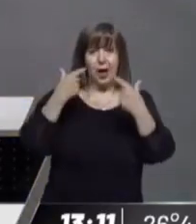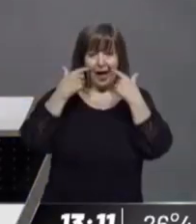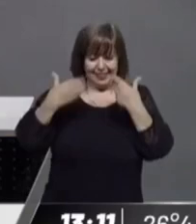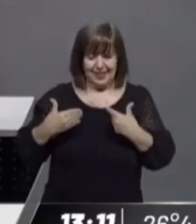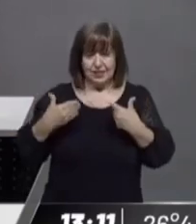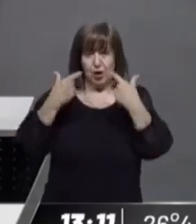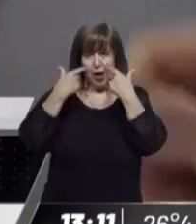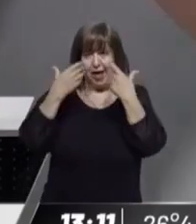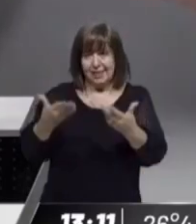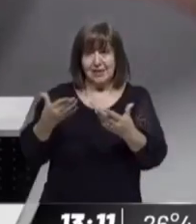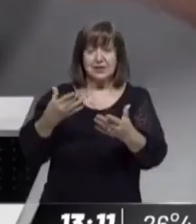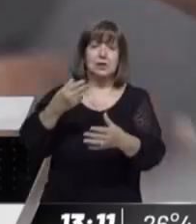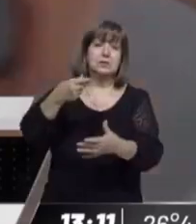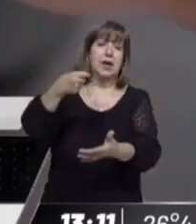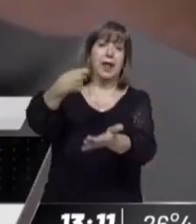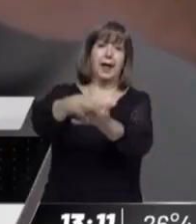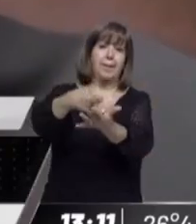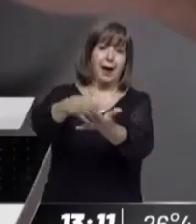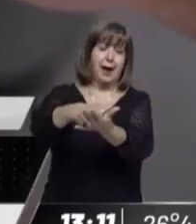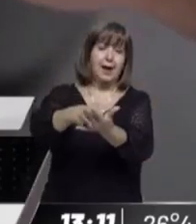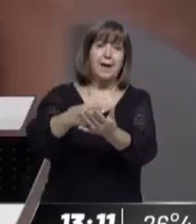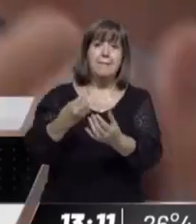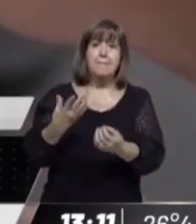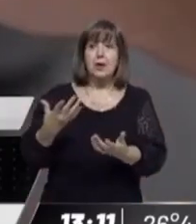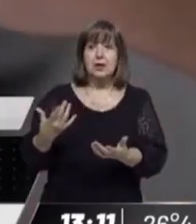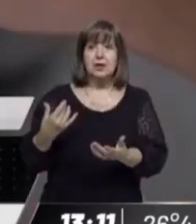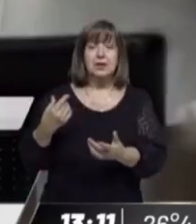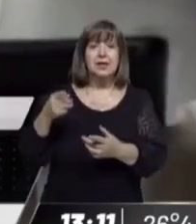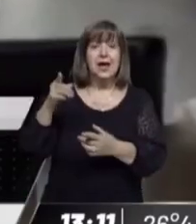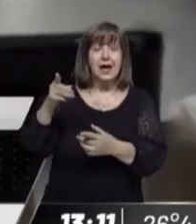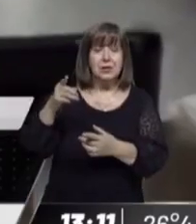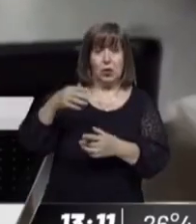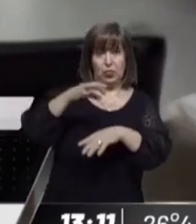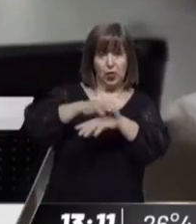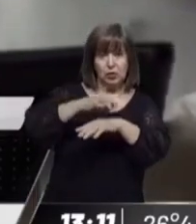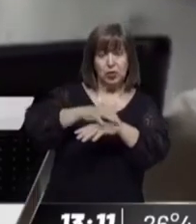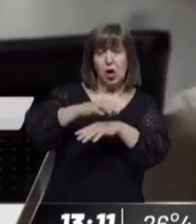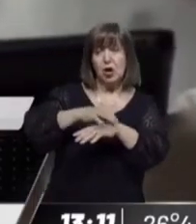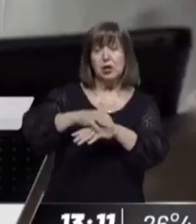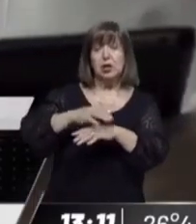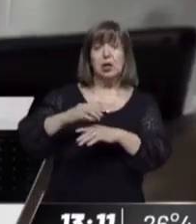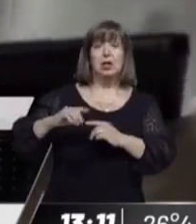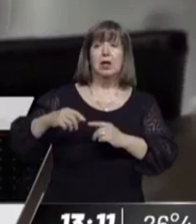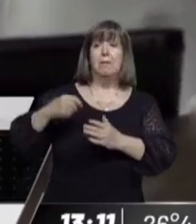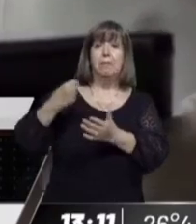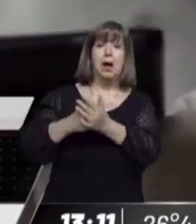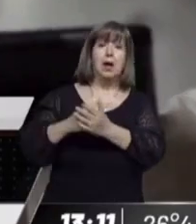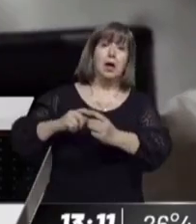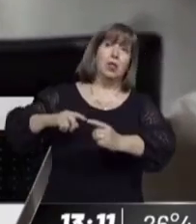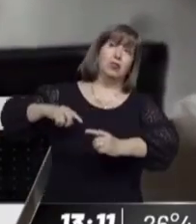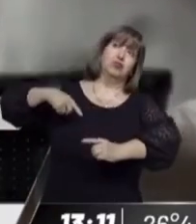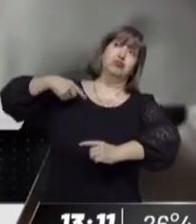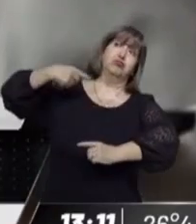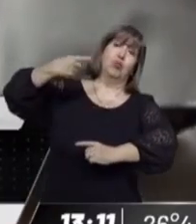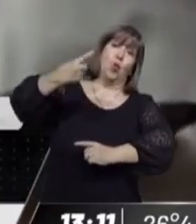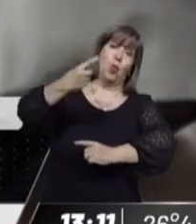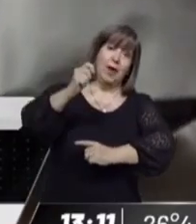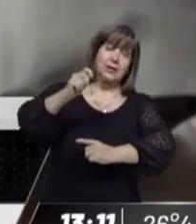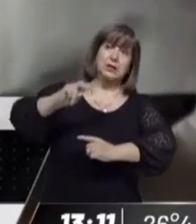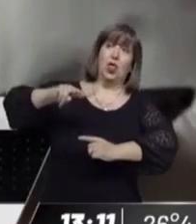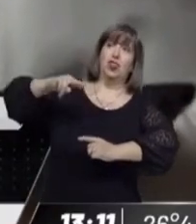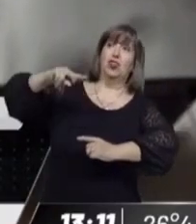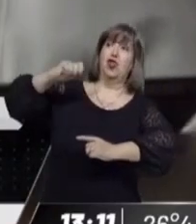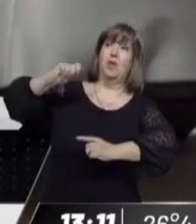privados Por lo cual al no recibir los pagos como corresponde en tiempo y en forma los médicos decidieron empezar a